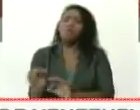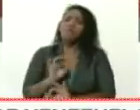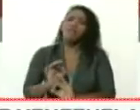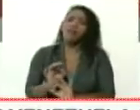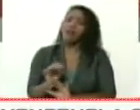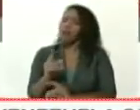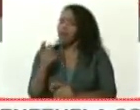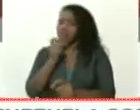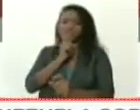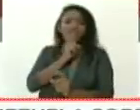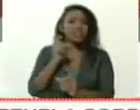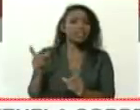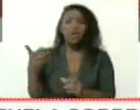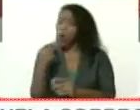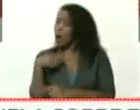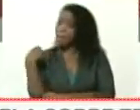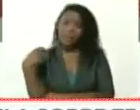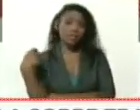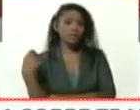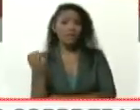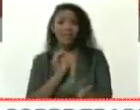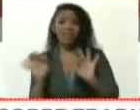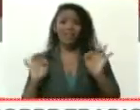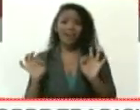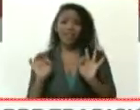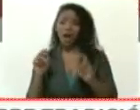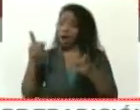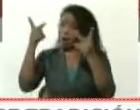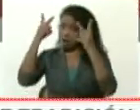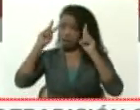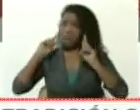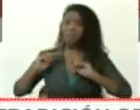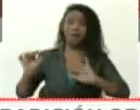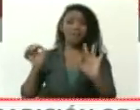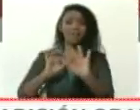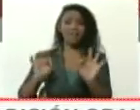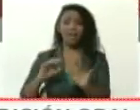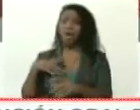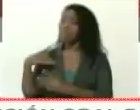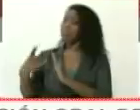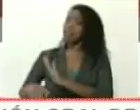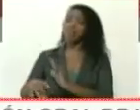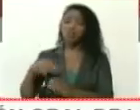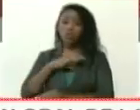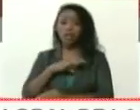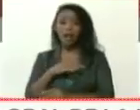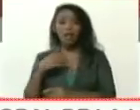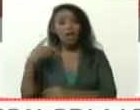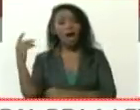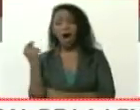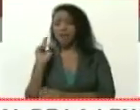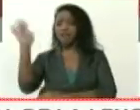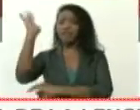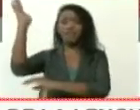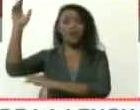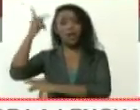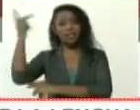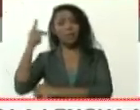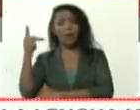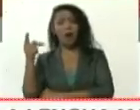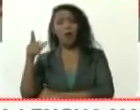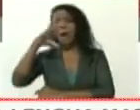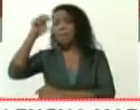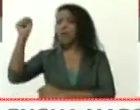inaccesible. No es que las pensiones no son dignas. No es que no tienen derechos sociales. Es el foro de Sao Paulo, es Maduro.